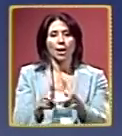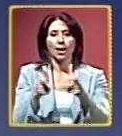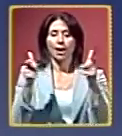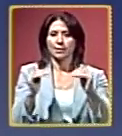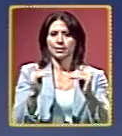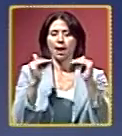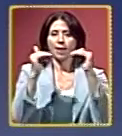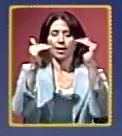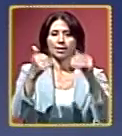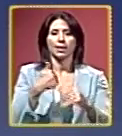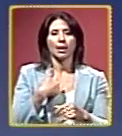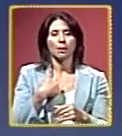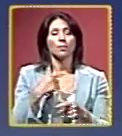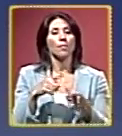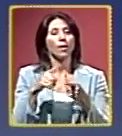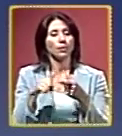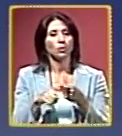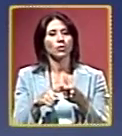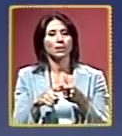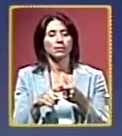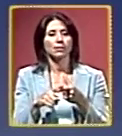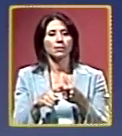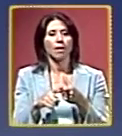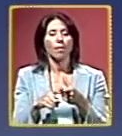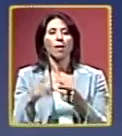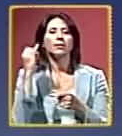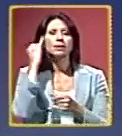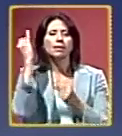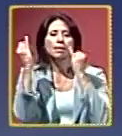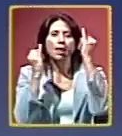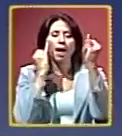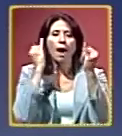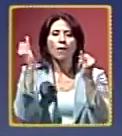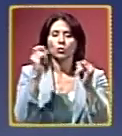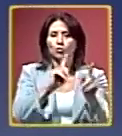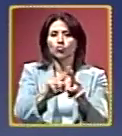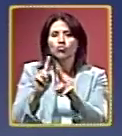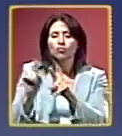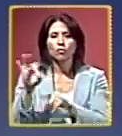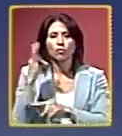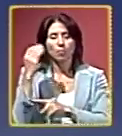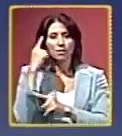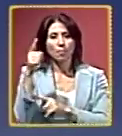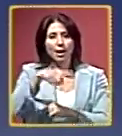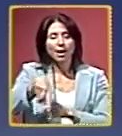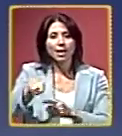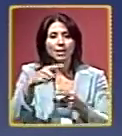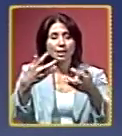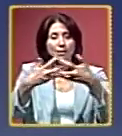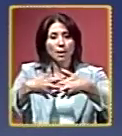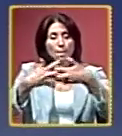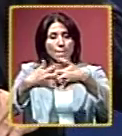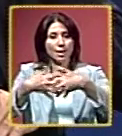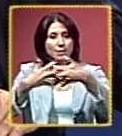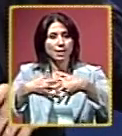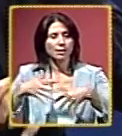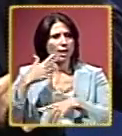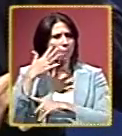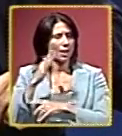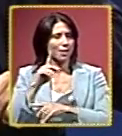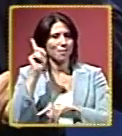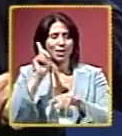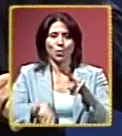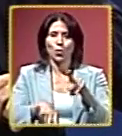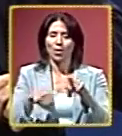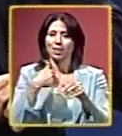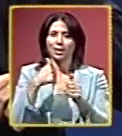Y entonces se idearon mecanismos para que esas empresas, donde aparentemente no podía haber